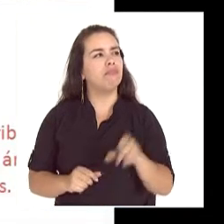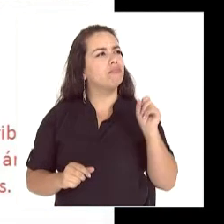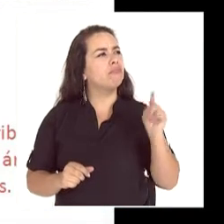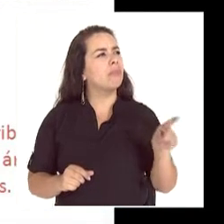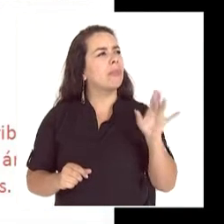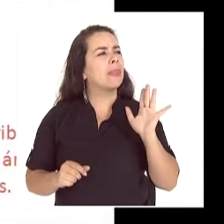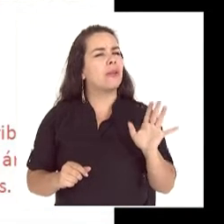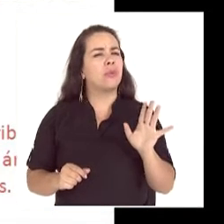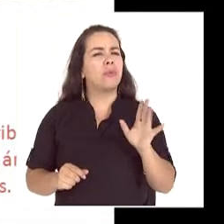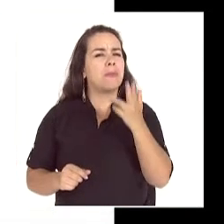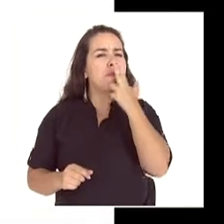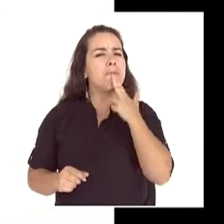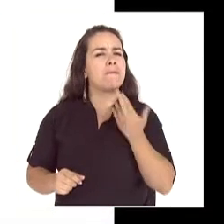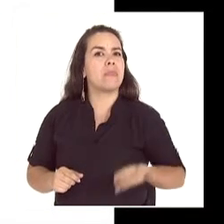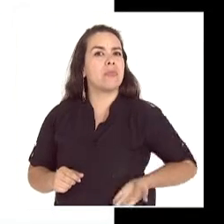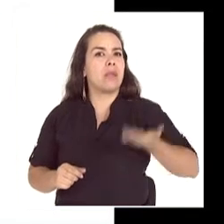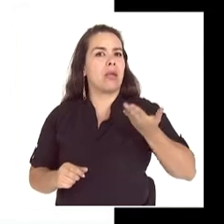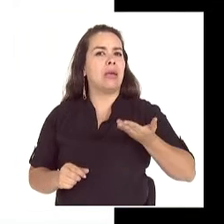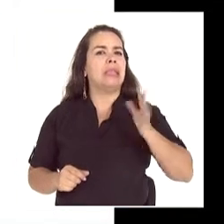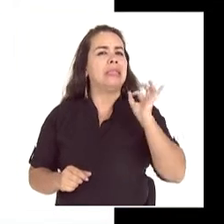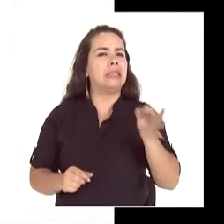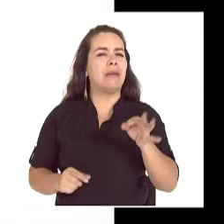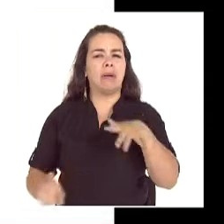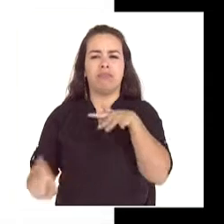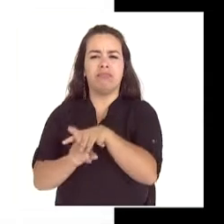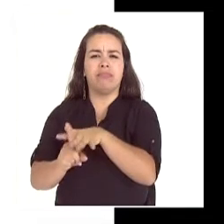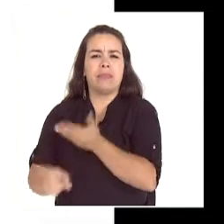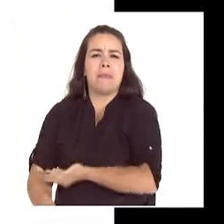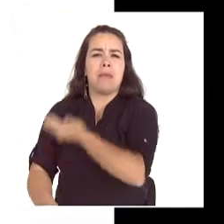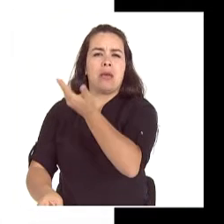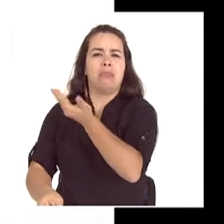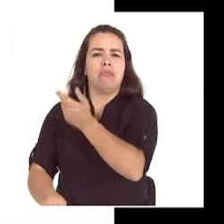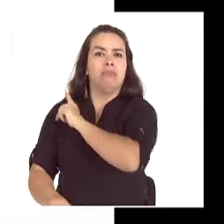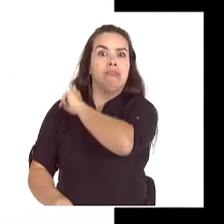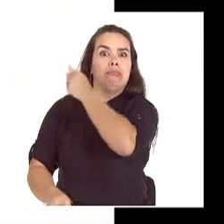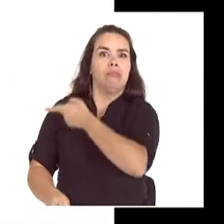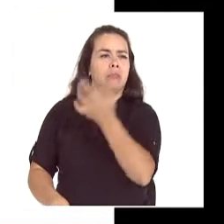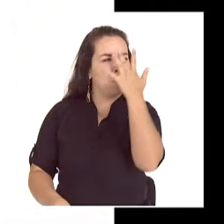siendo hipertensos? La diabetes es un tema